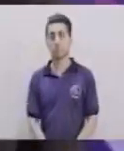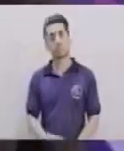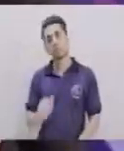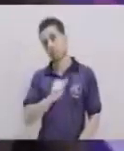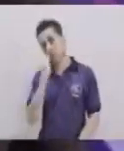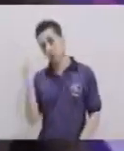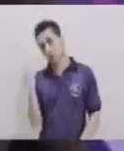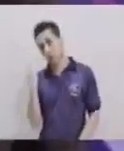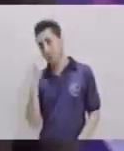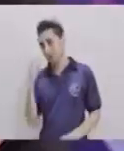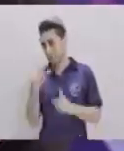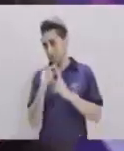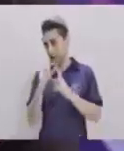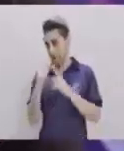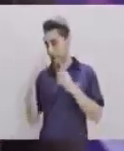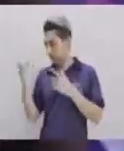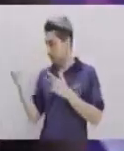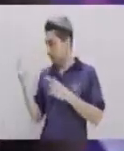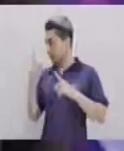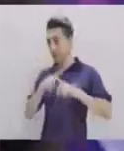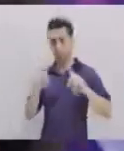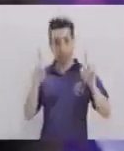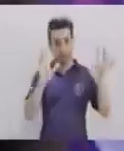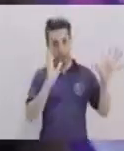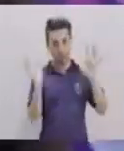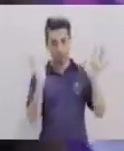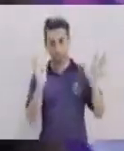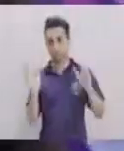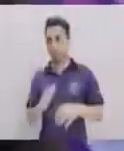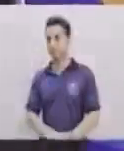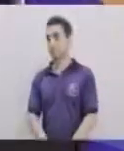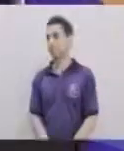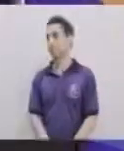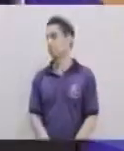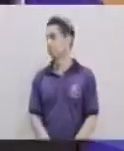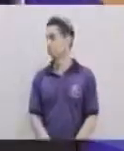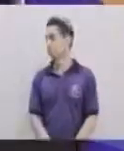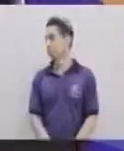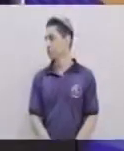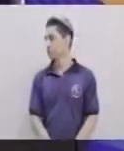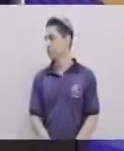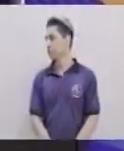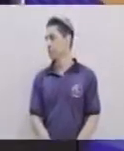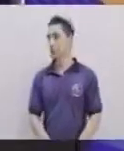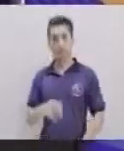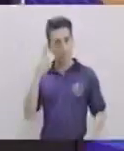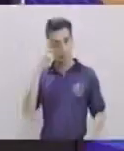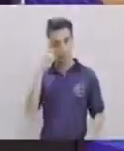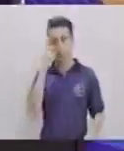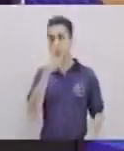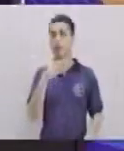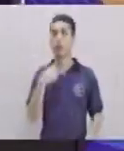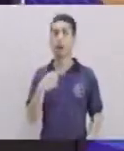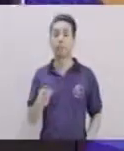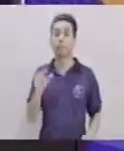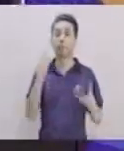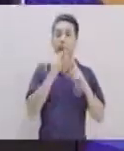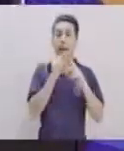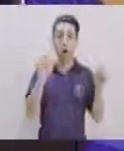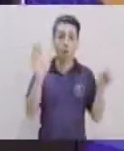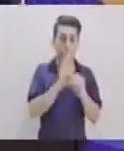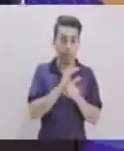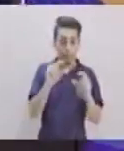presentar otras palabras para ver las diferencias y similitudes. Recuerda, vamos a pronunciar la